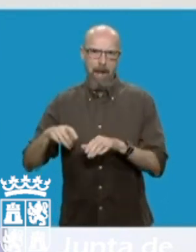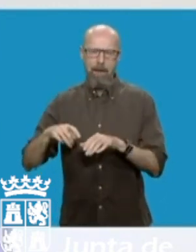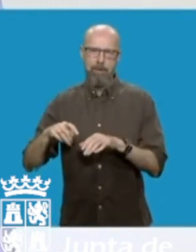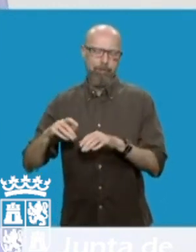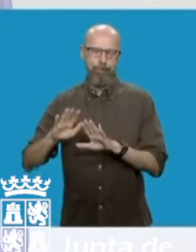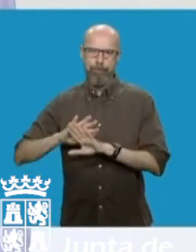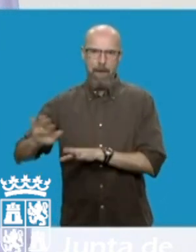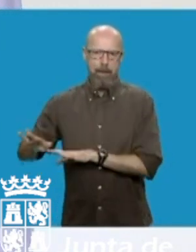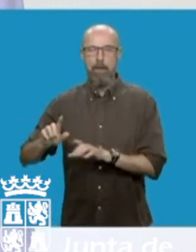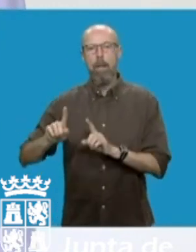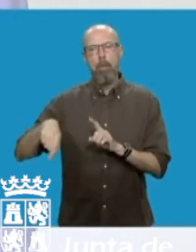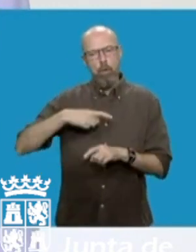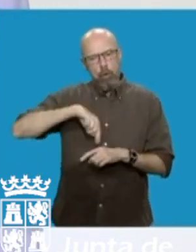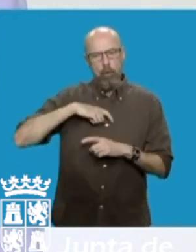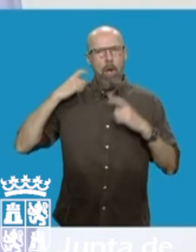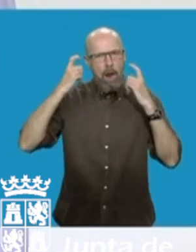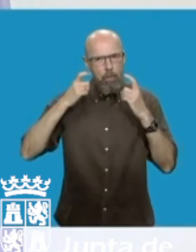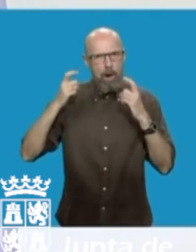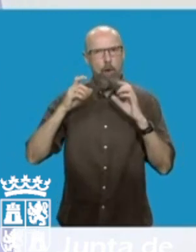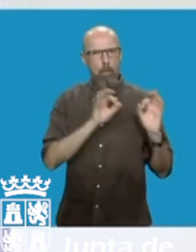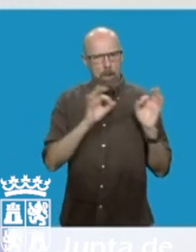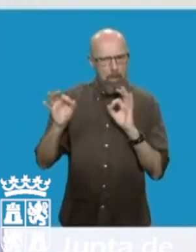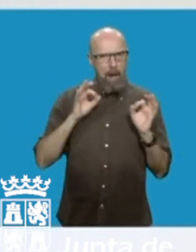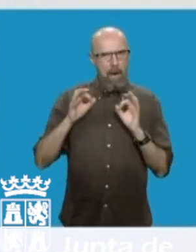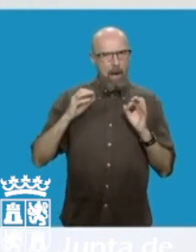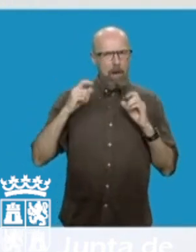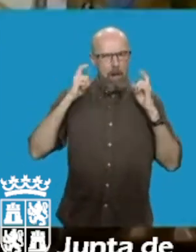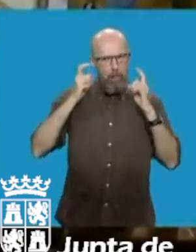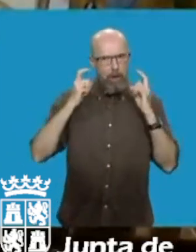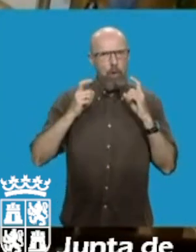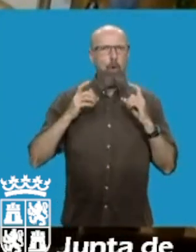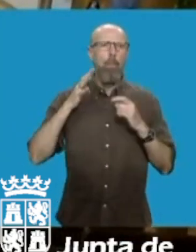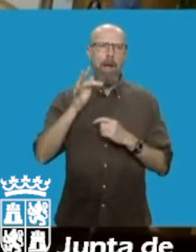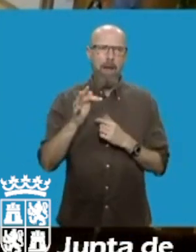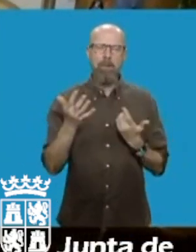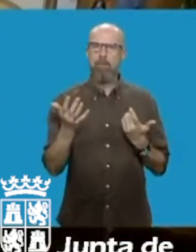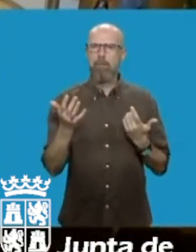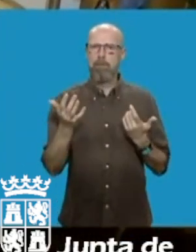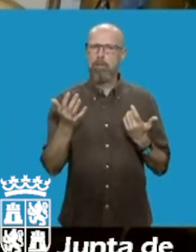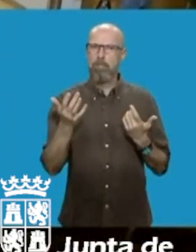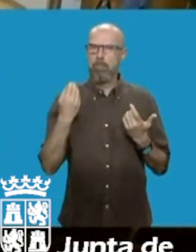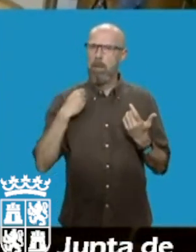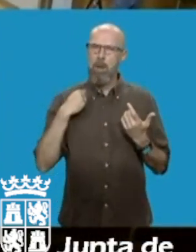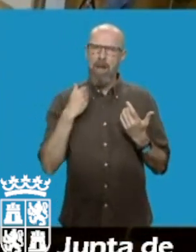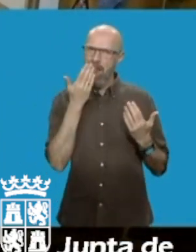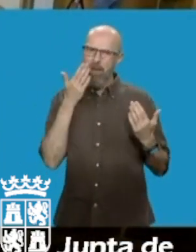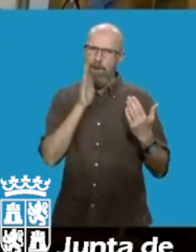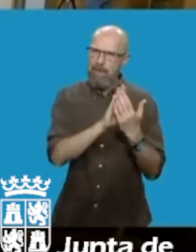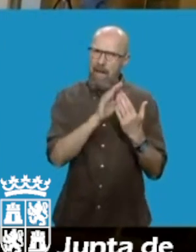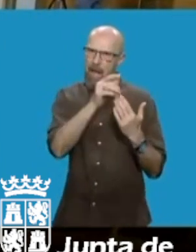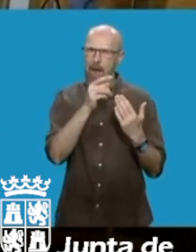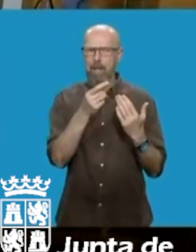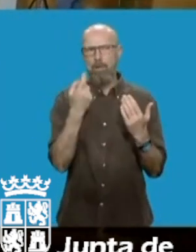el esfuerzo que pones en prepararte, sino todo el esfuerzo que supone pues, hacer frente a ese